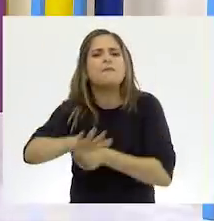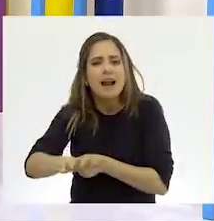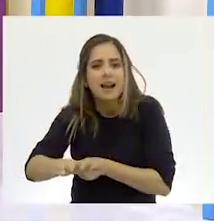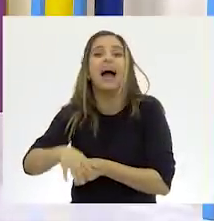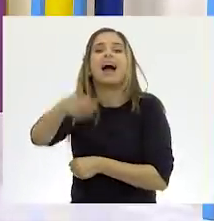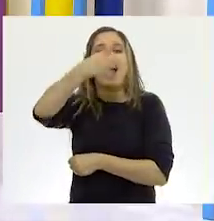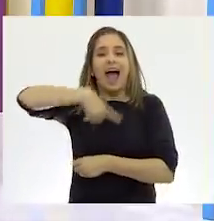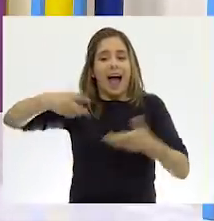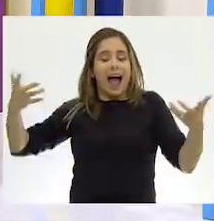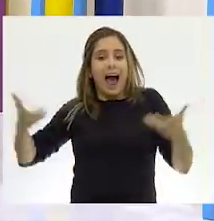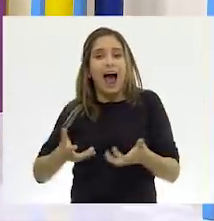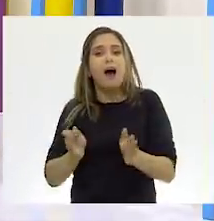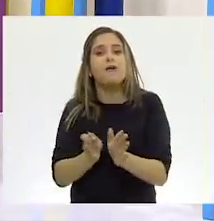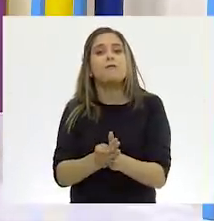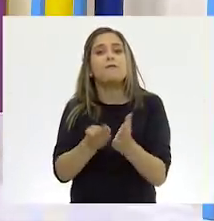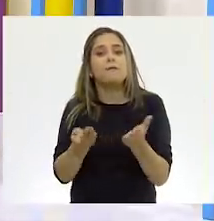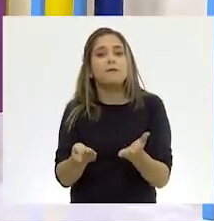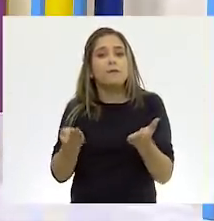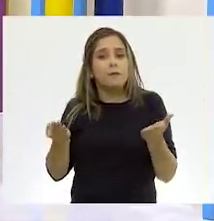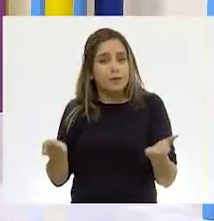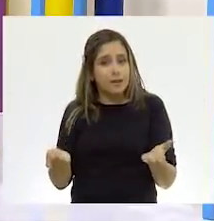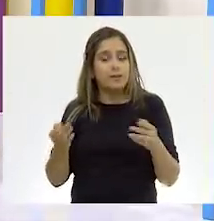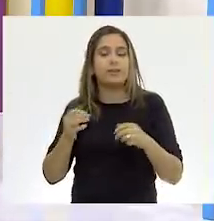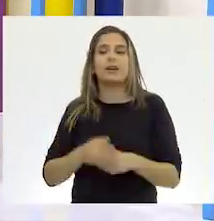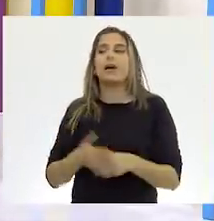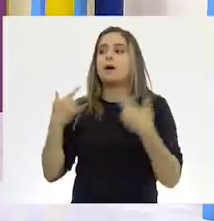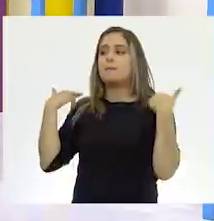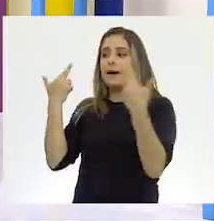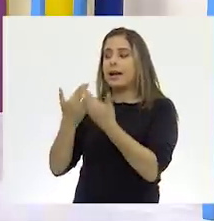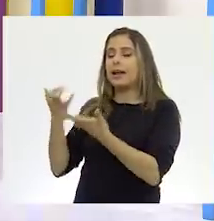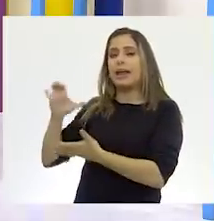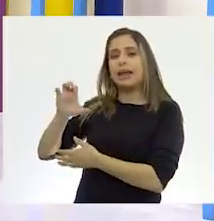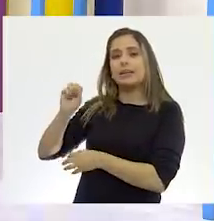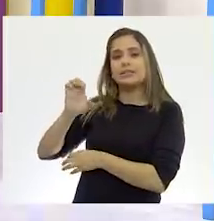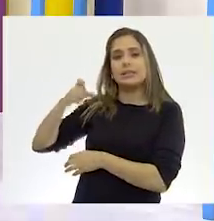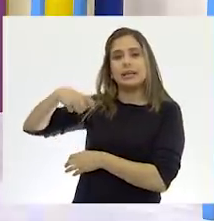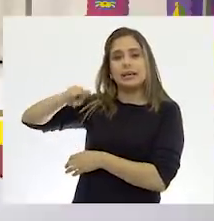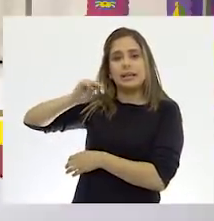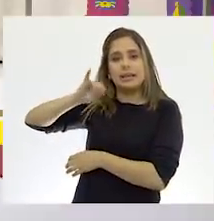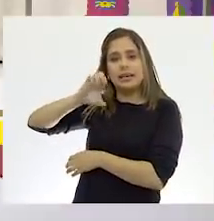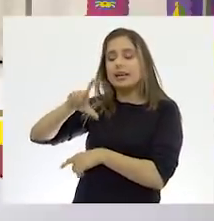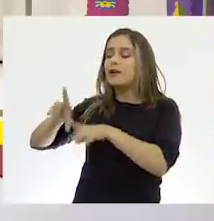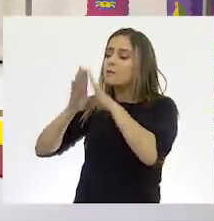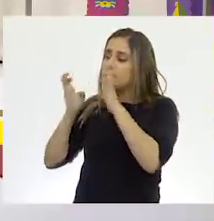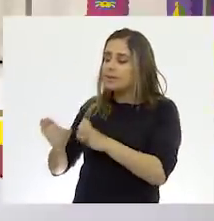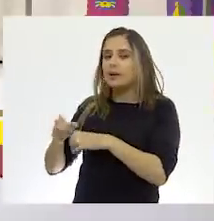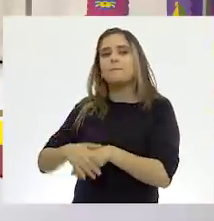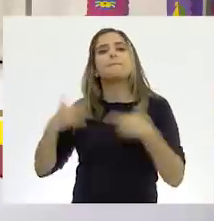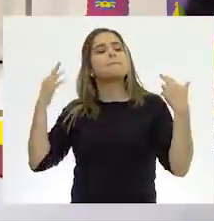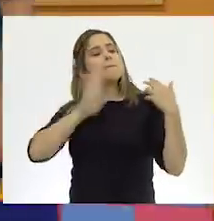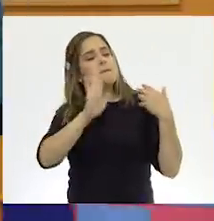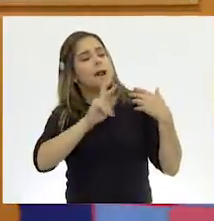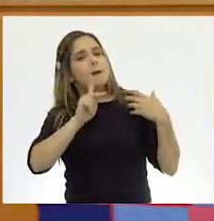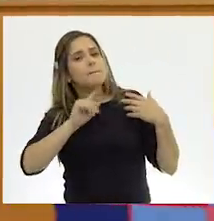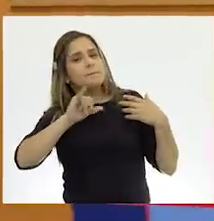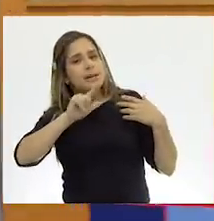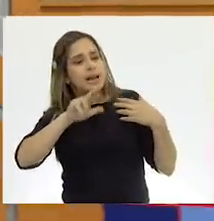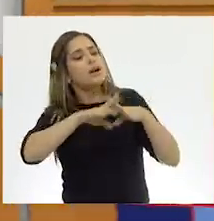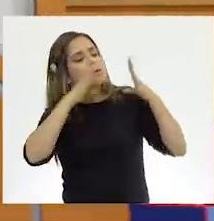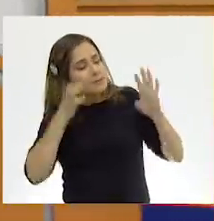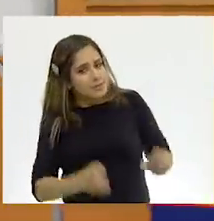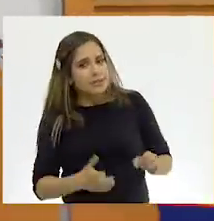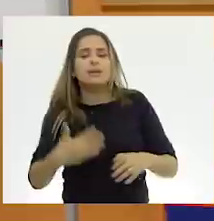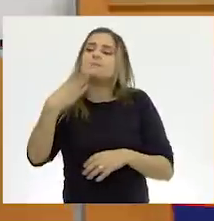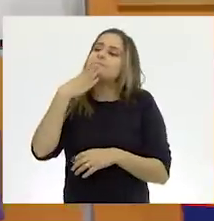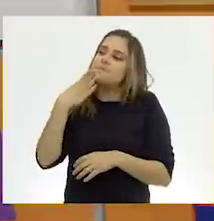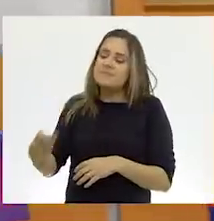un folleto. Y para eso vamos a invitar al maestro Ezequiel. Hola, maestro Ezequiel, ¿cómo estás? Hola, Pilar, ¿bien y tú? Bien. Qué gusto de verte otra